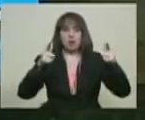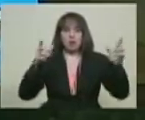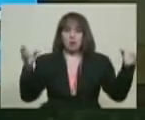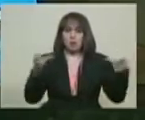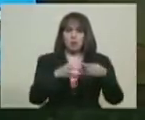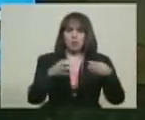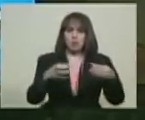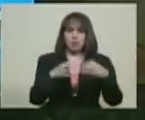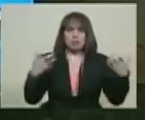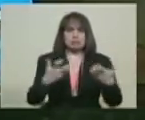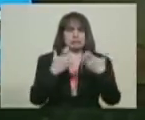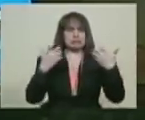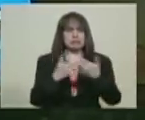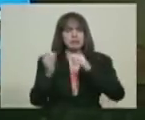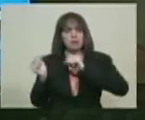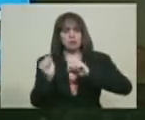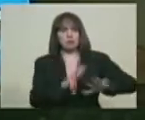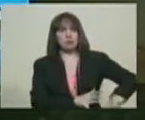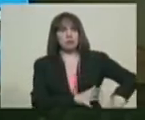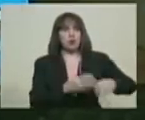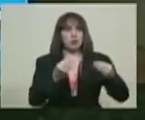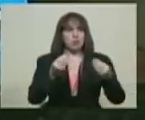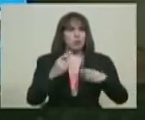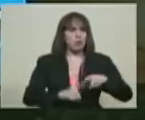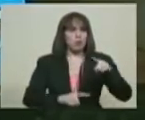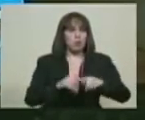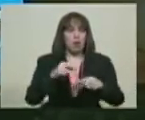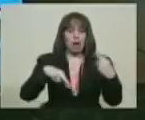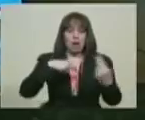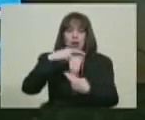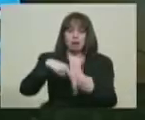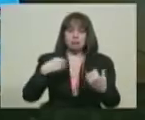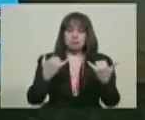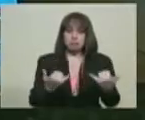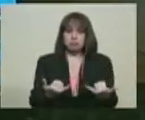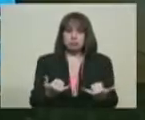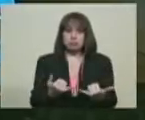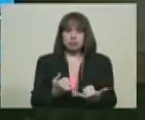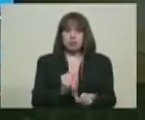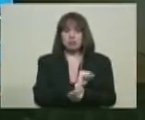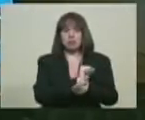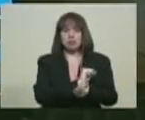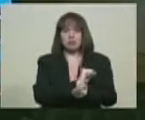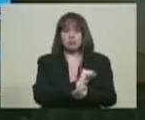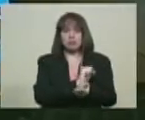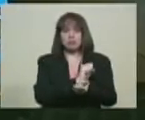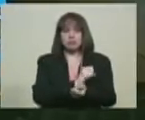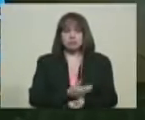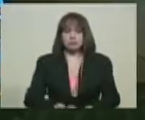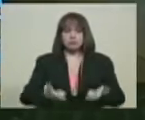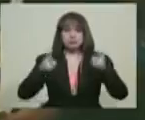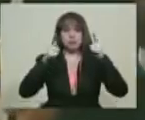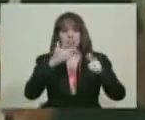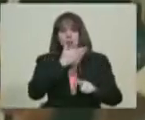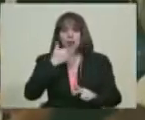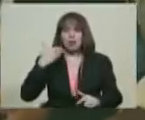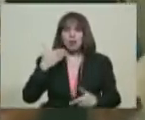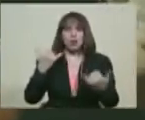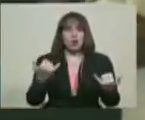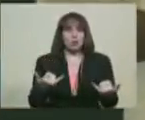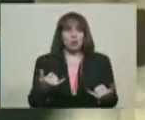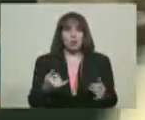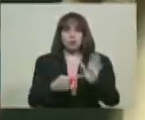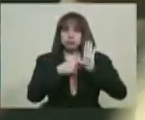fallida insurrección en busca del establecimiento de la república en el país y la abolición de la esclavitud. Destacaba que se toma